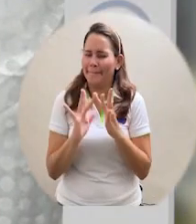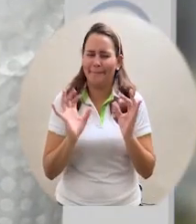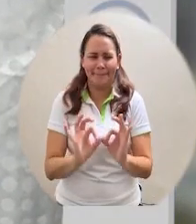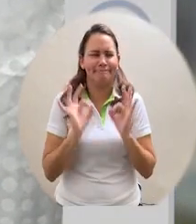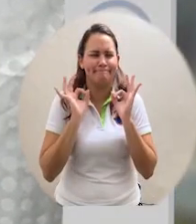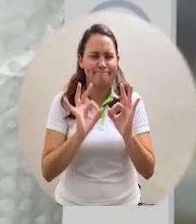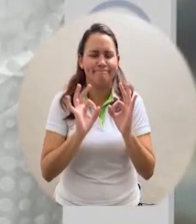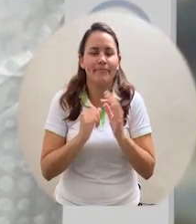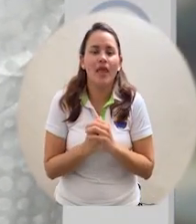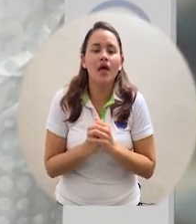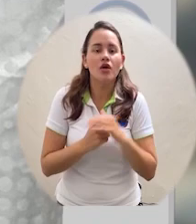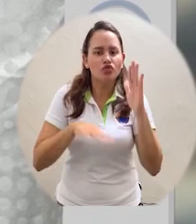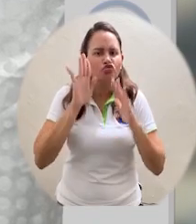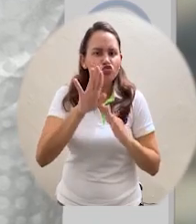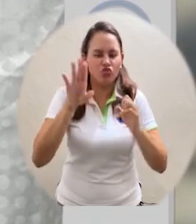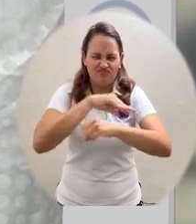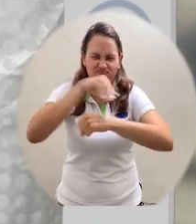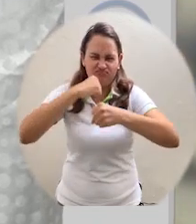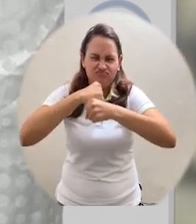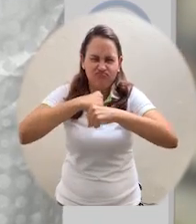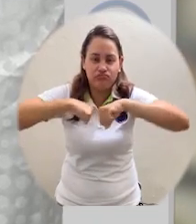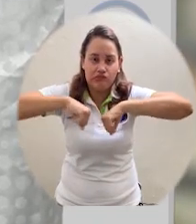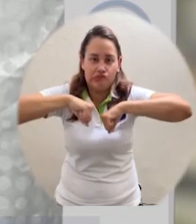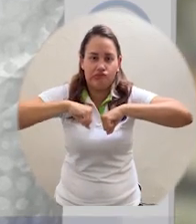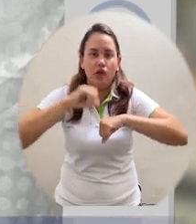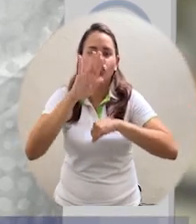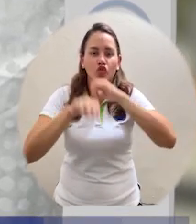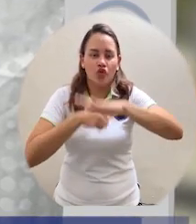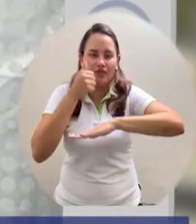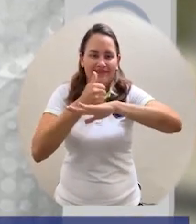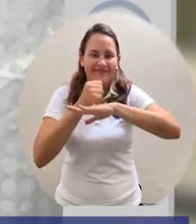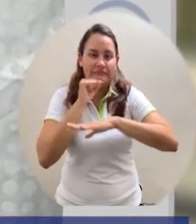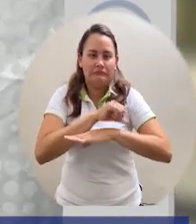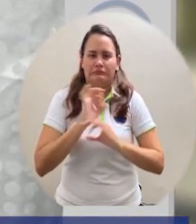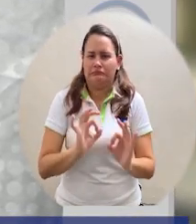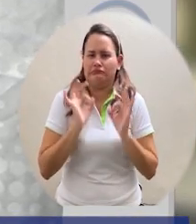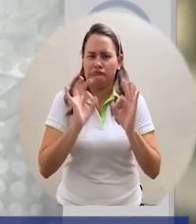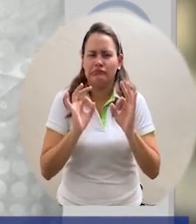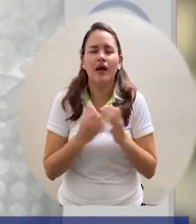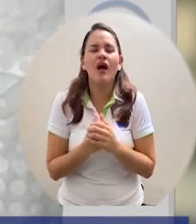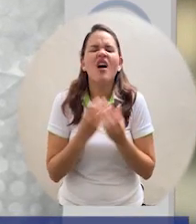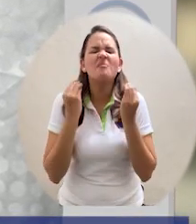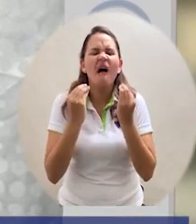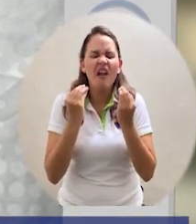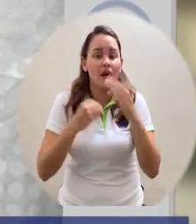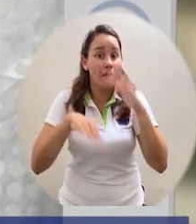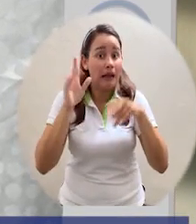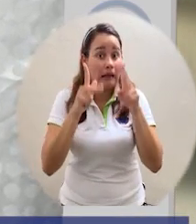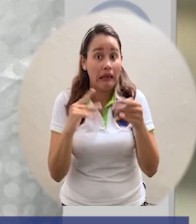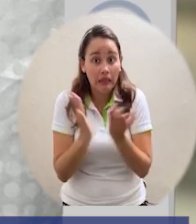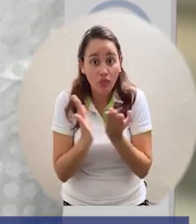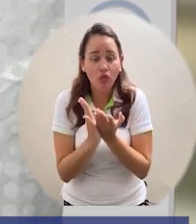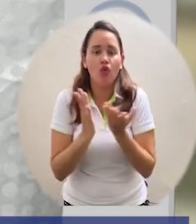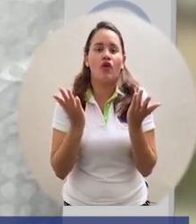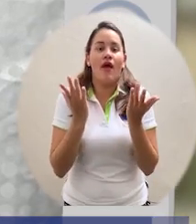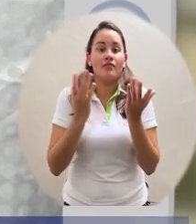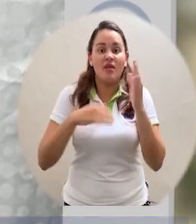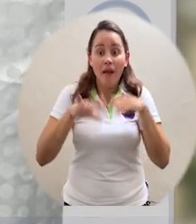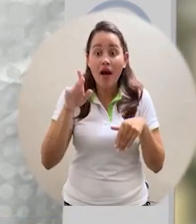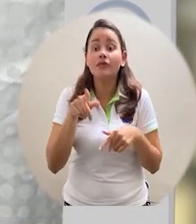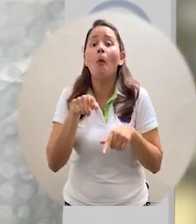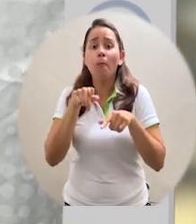Considero muy importante y pertinente dicha gestión que está haciendo actualmente el rector para